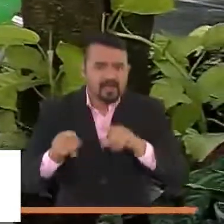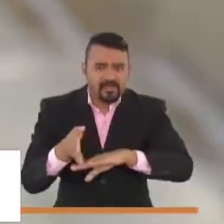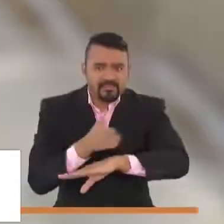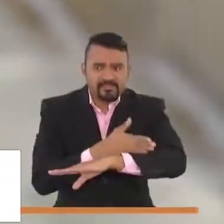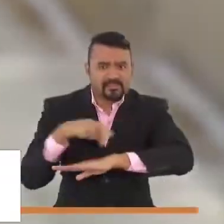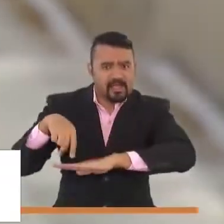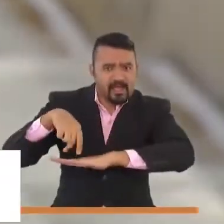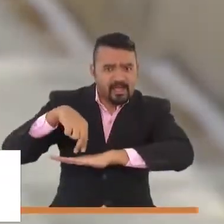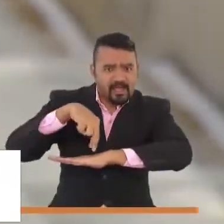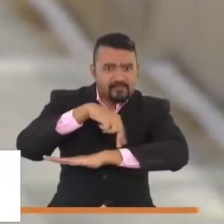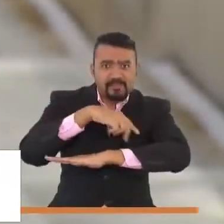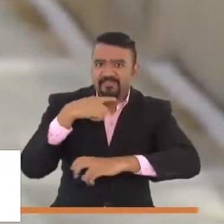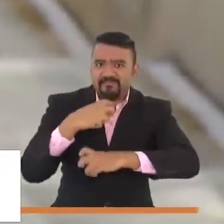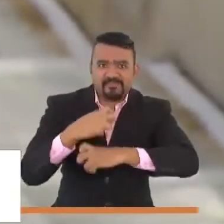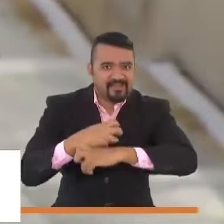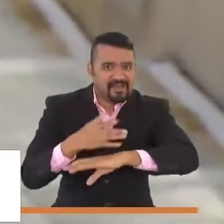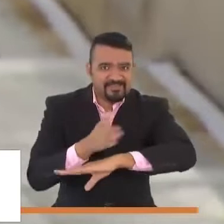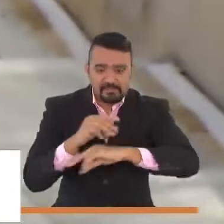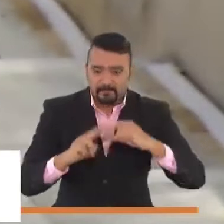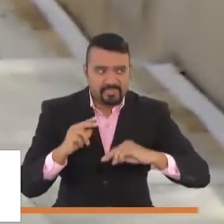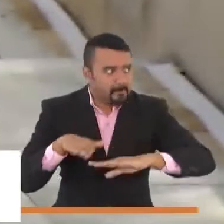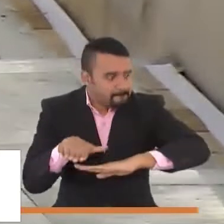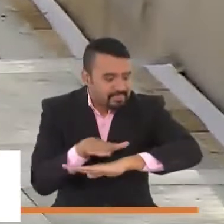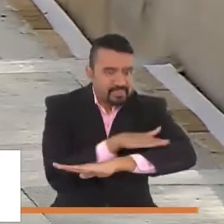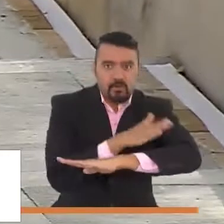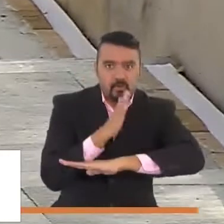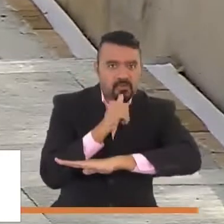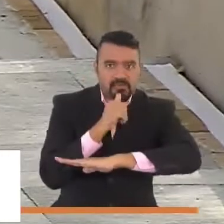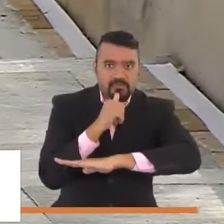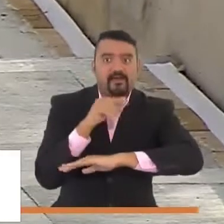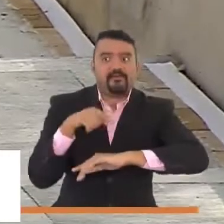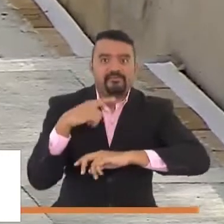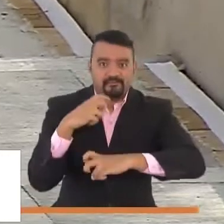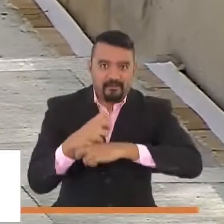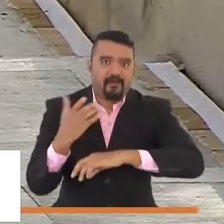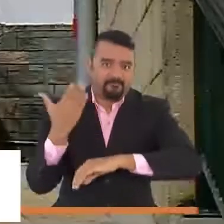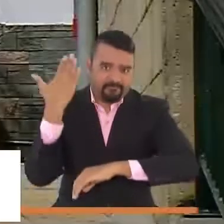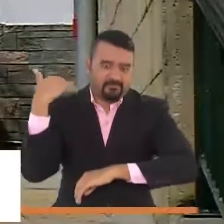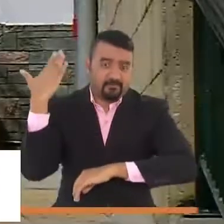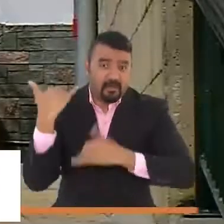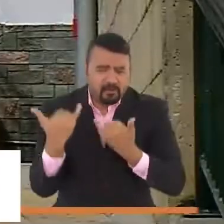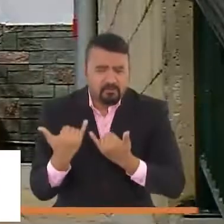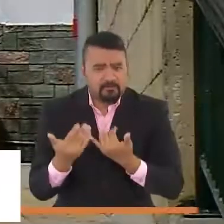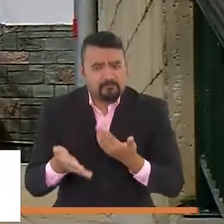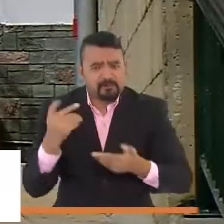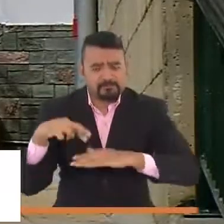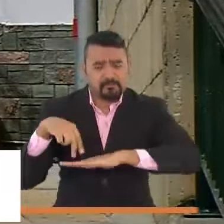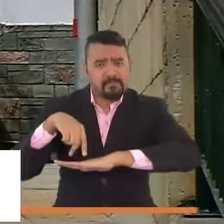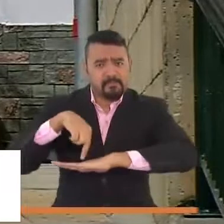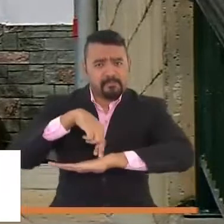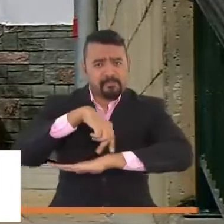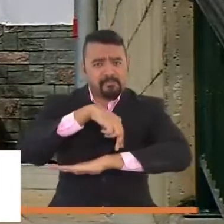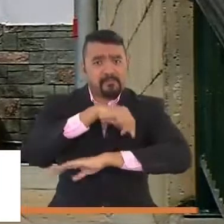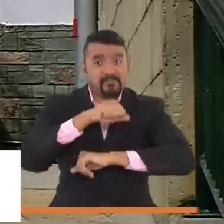vía vehicular, arriesgando su vida, poniendo en riesgo su integridad física. Los adultos mayores,